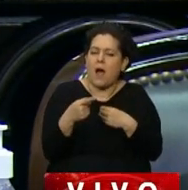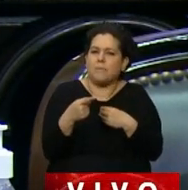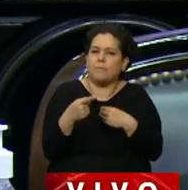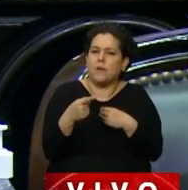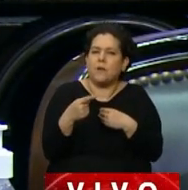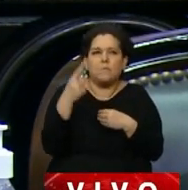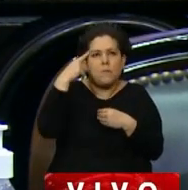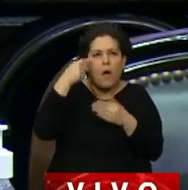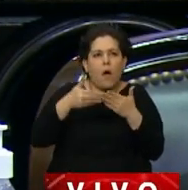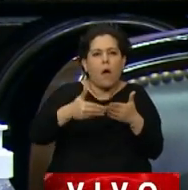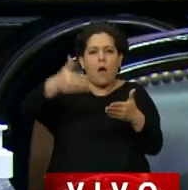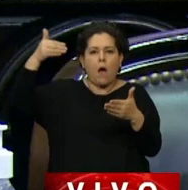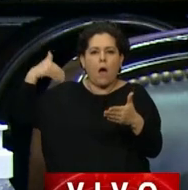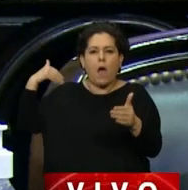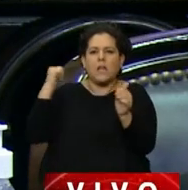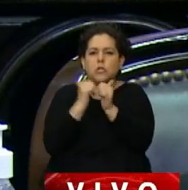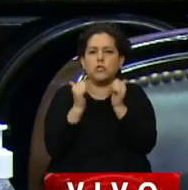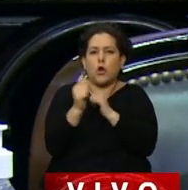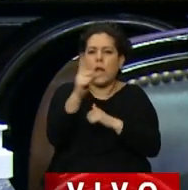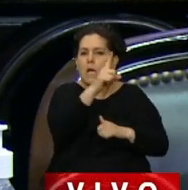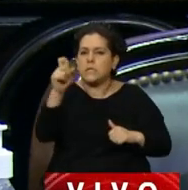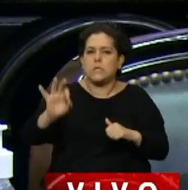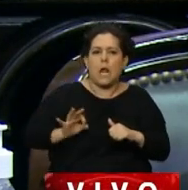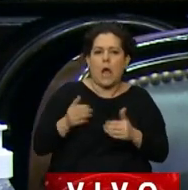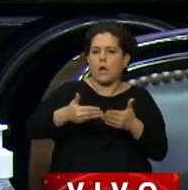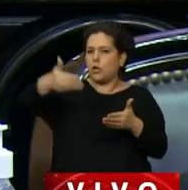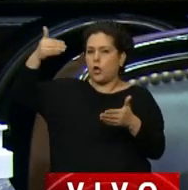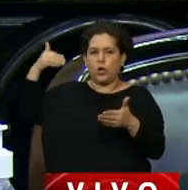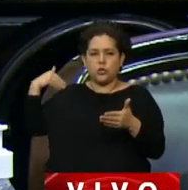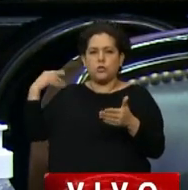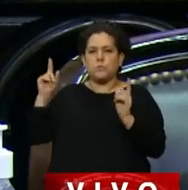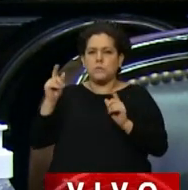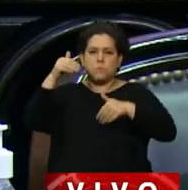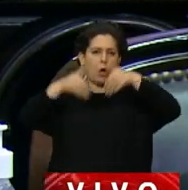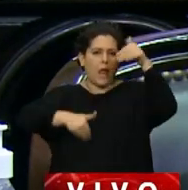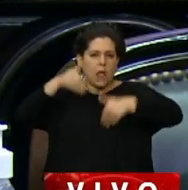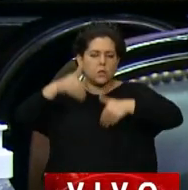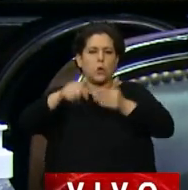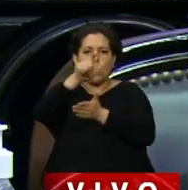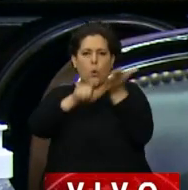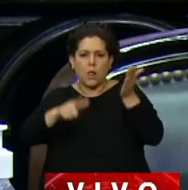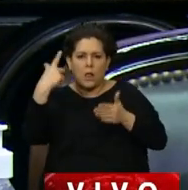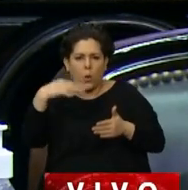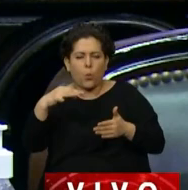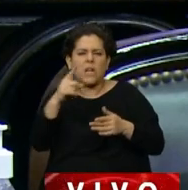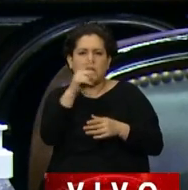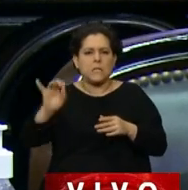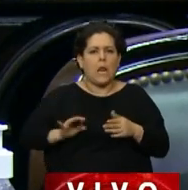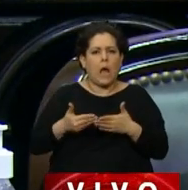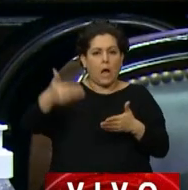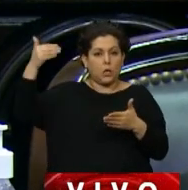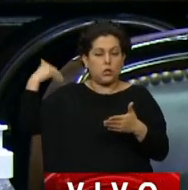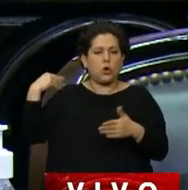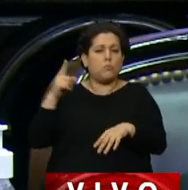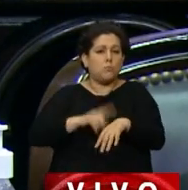la historia de los últimos 100 años en el que transitó este sistema de boleta única. En